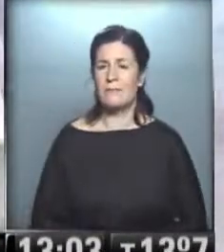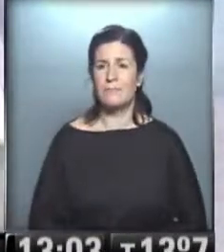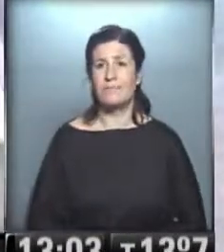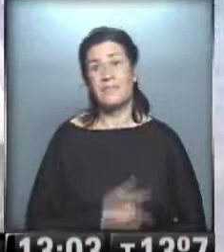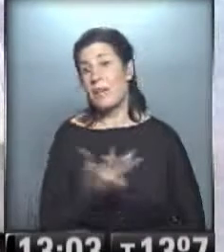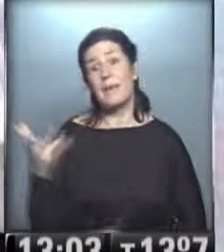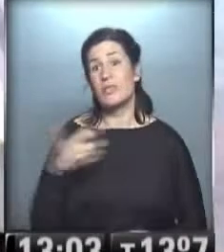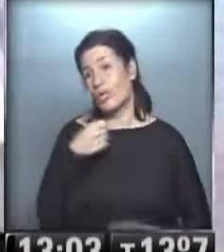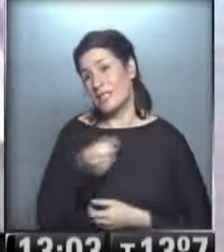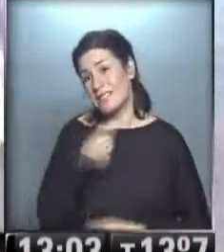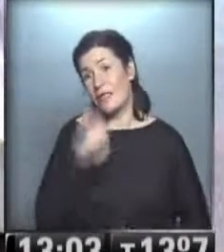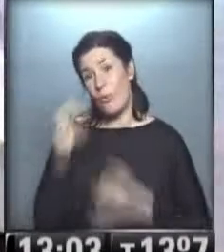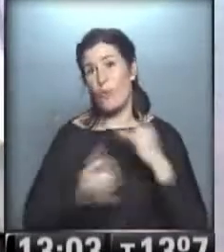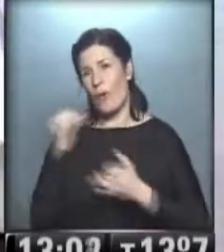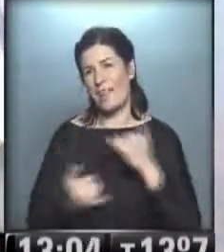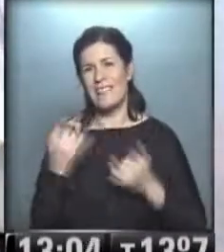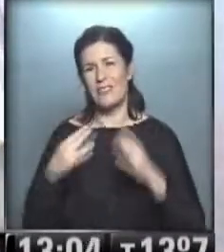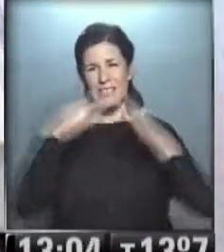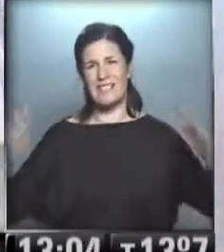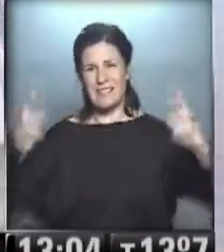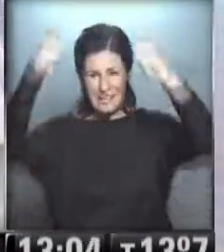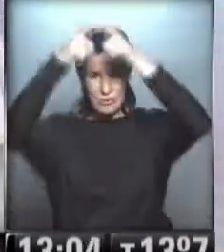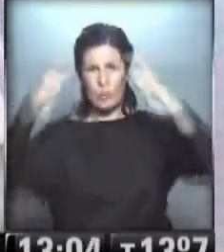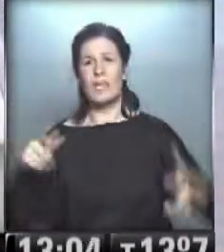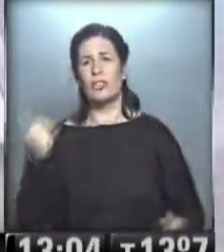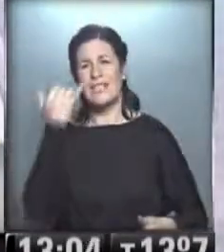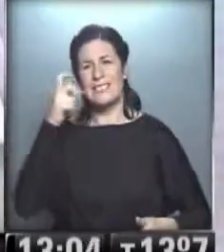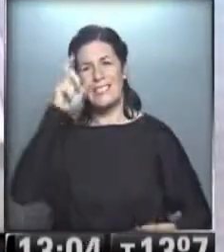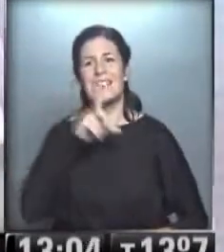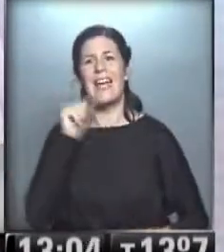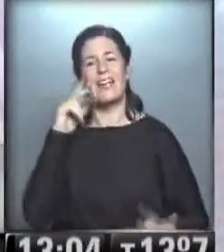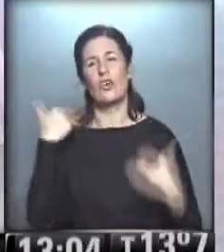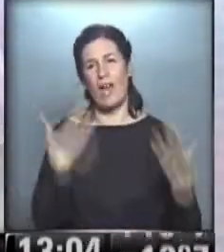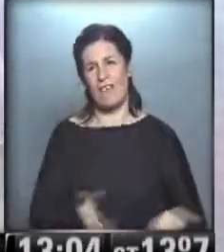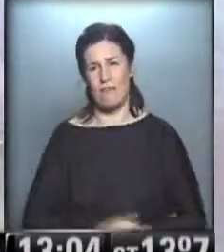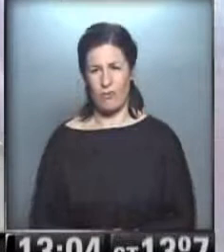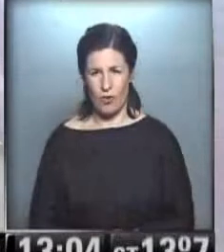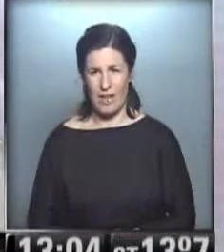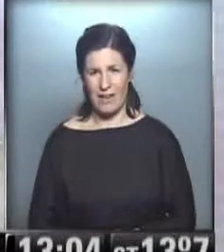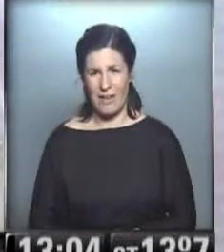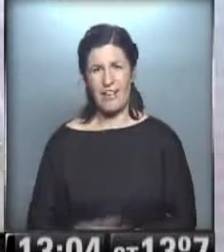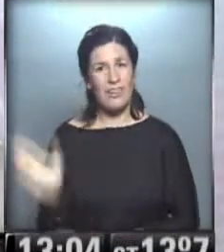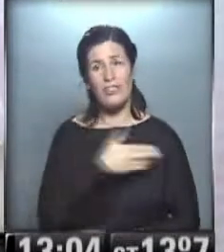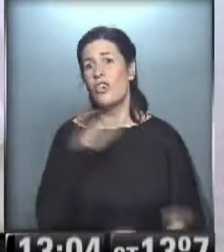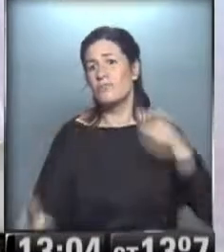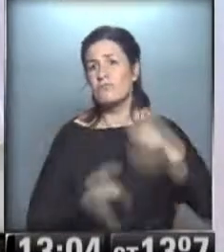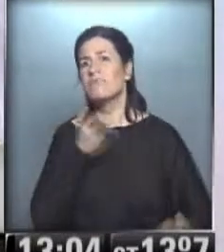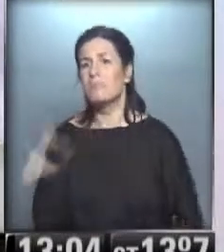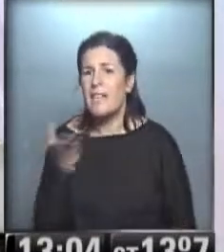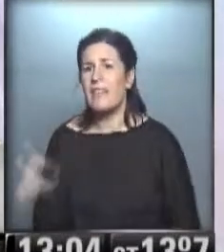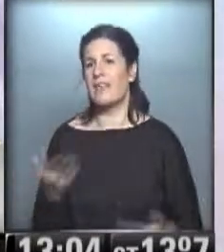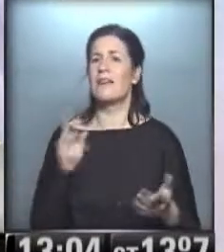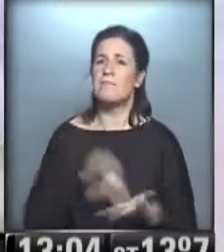testimonio de la gente aquí en la puerta del santuario de san cayetano quienes vienen a pedir y agradecer